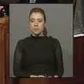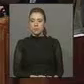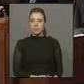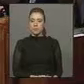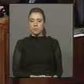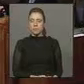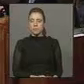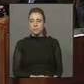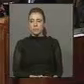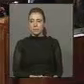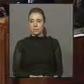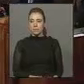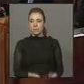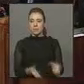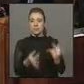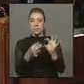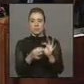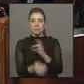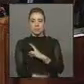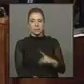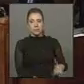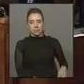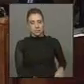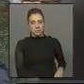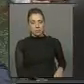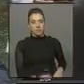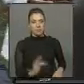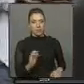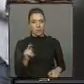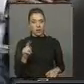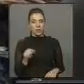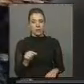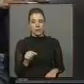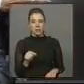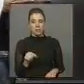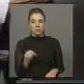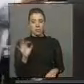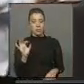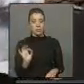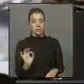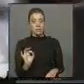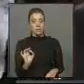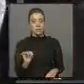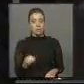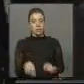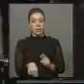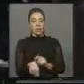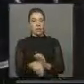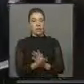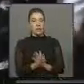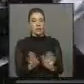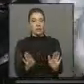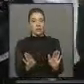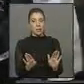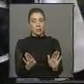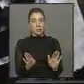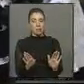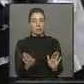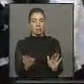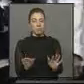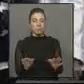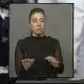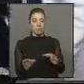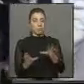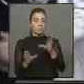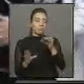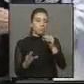Muchas gracias, diputado Iván Fuentes. Con esto han terminado las intervenciones